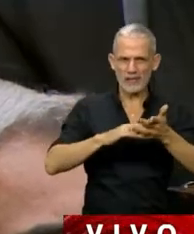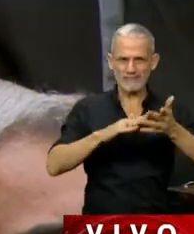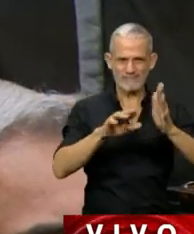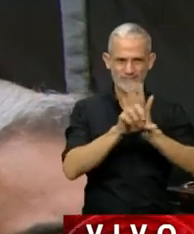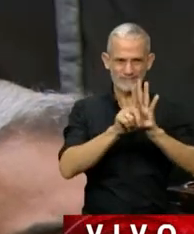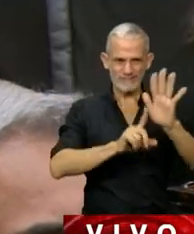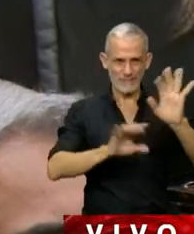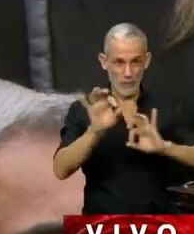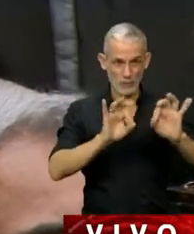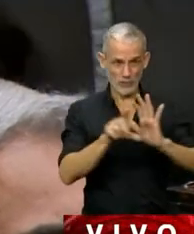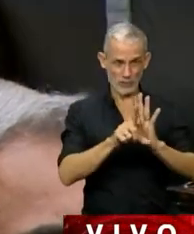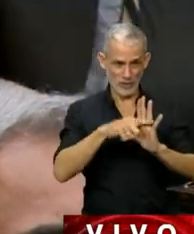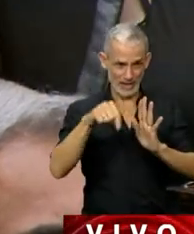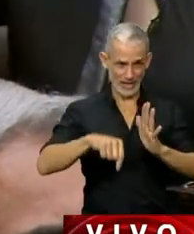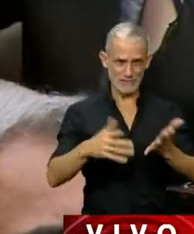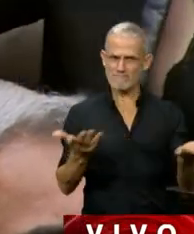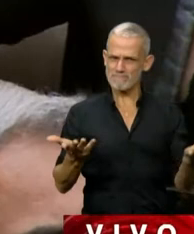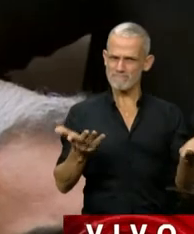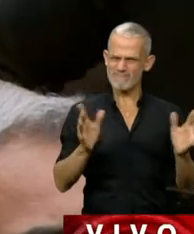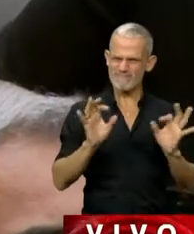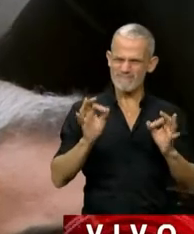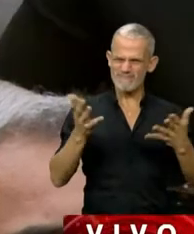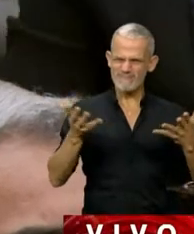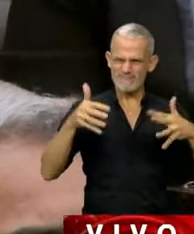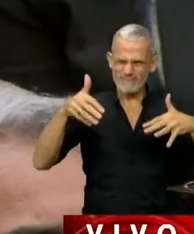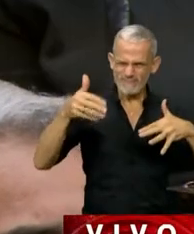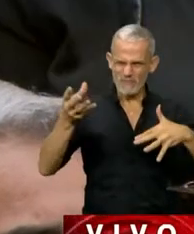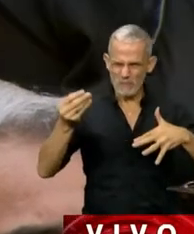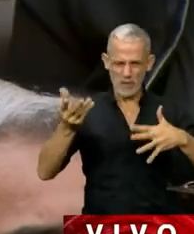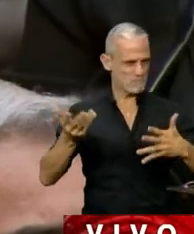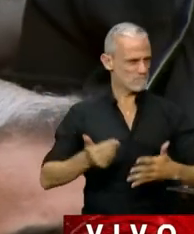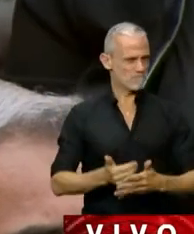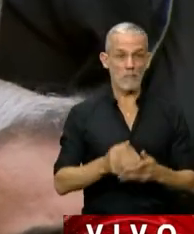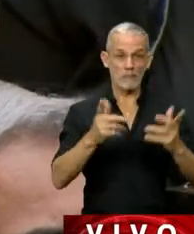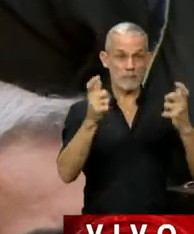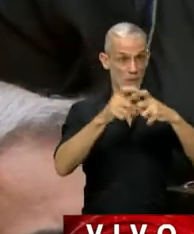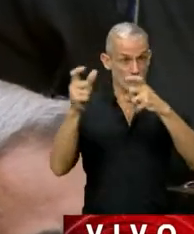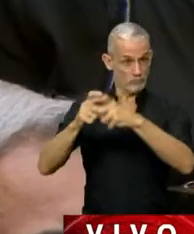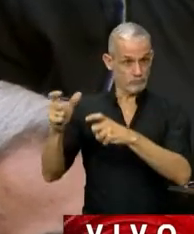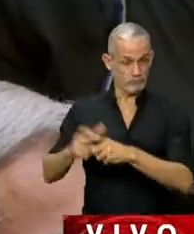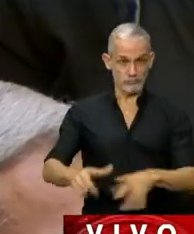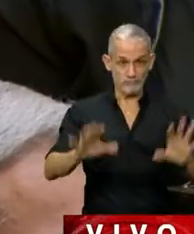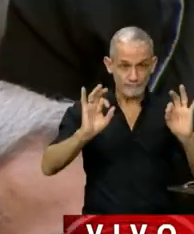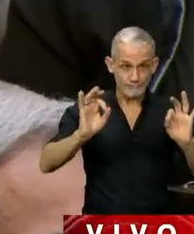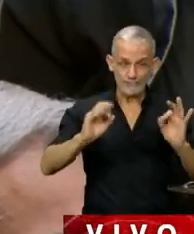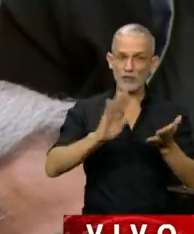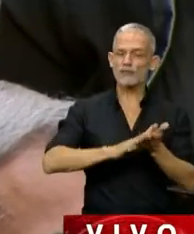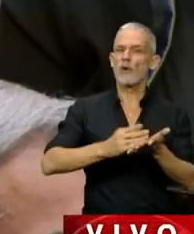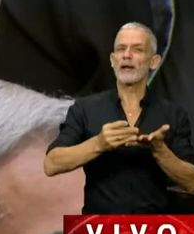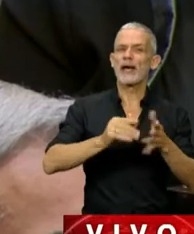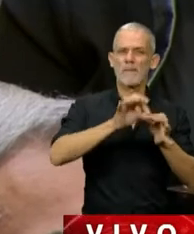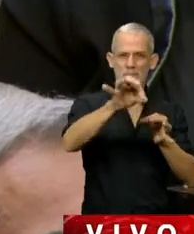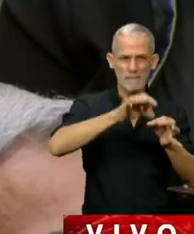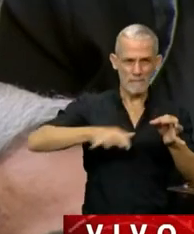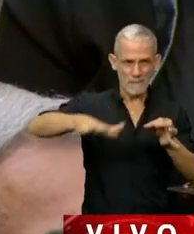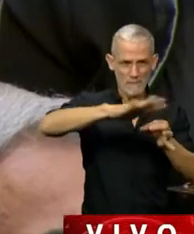tratamiento de este tema y en relación al tratamiento en comisiones del asunto referido al área